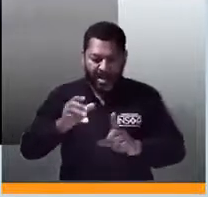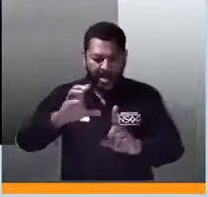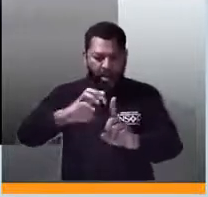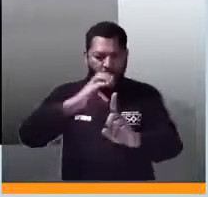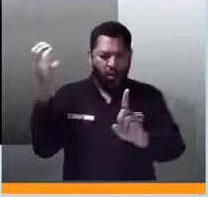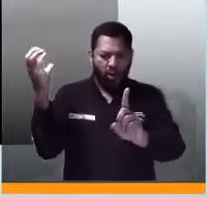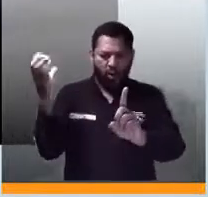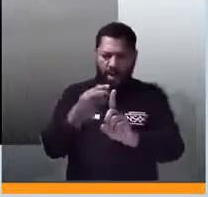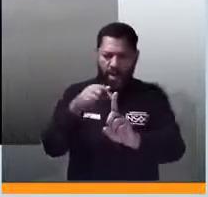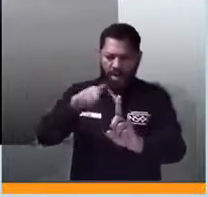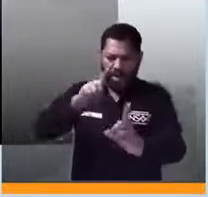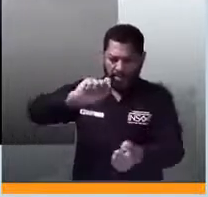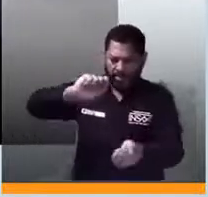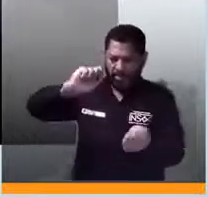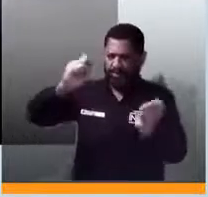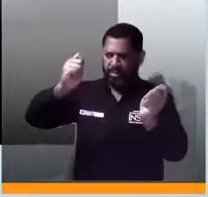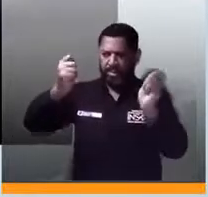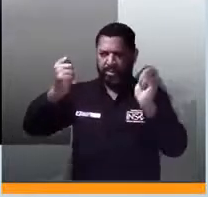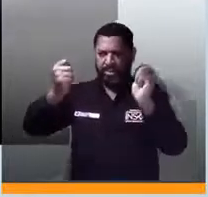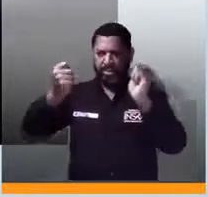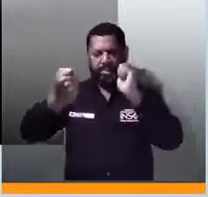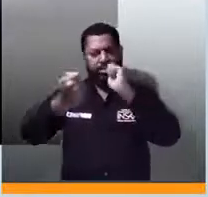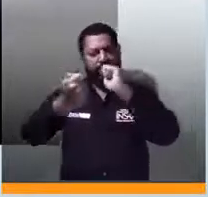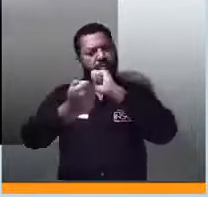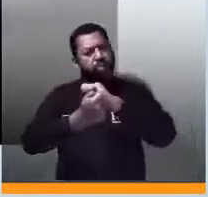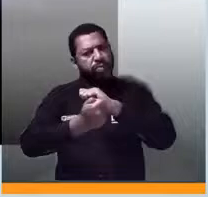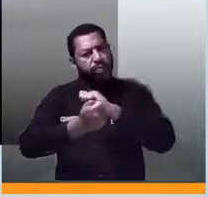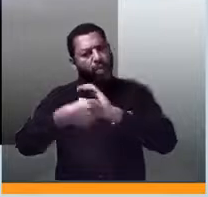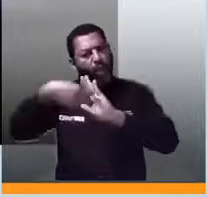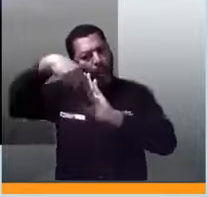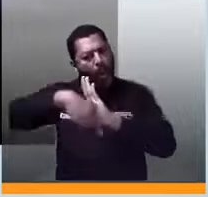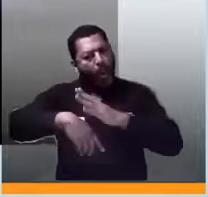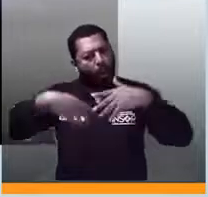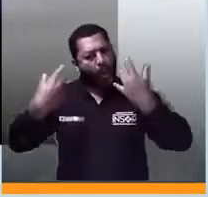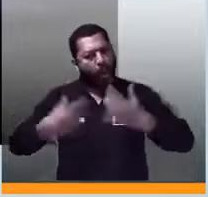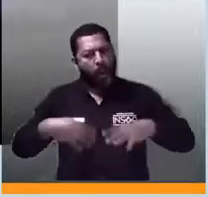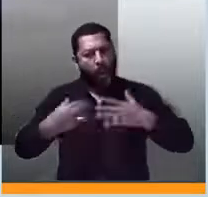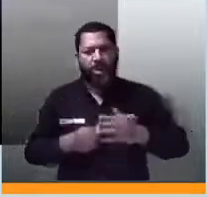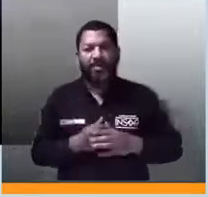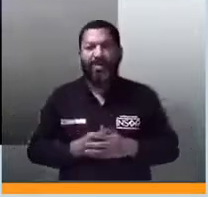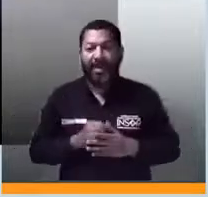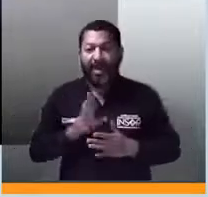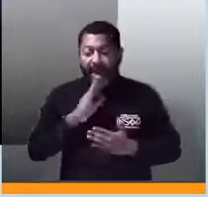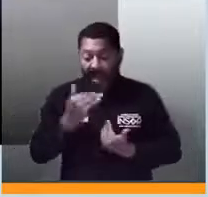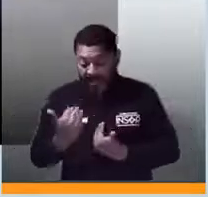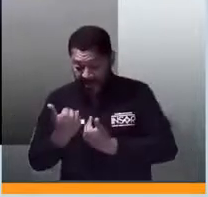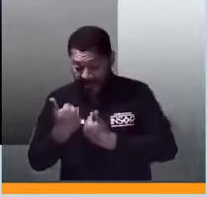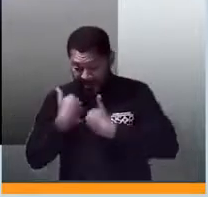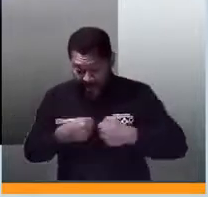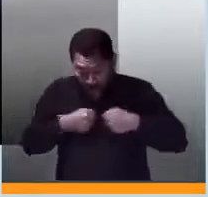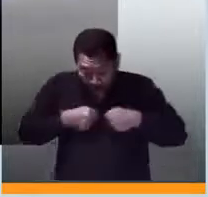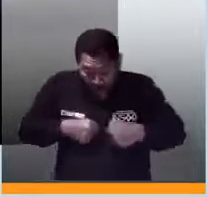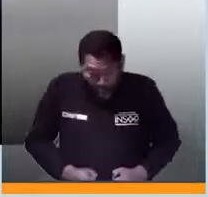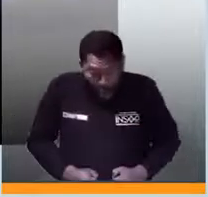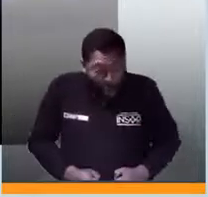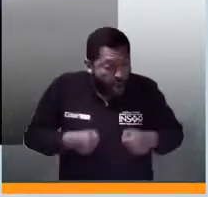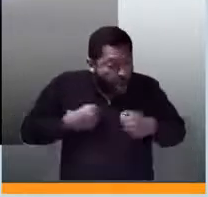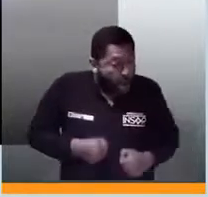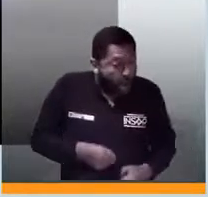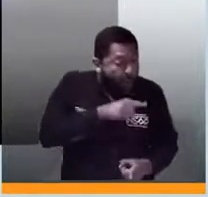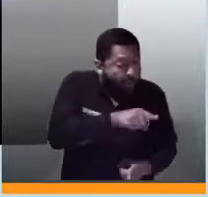cultural muy profunda, en donde los roles de todos tienen que cambiar